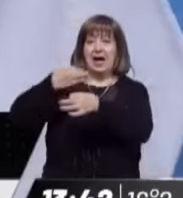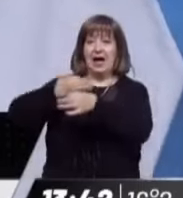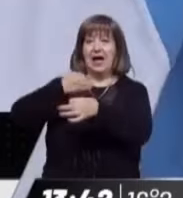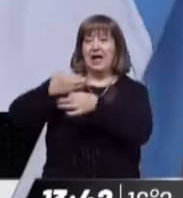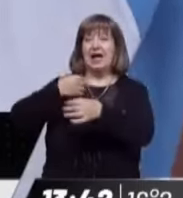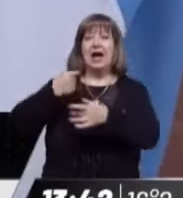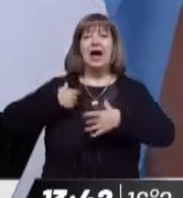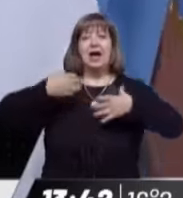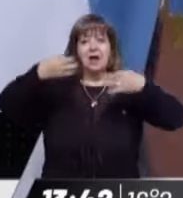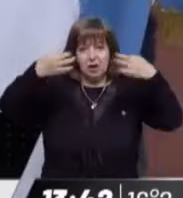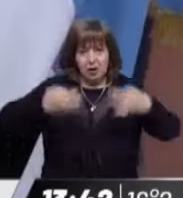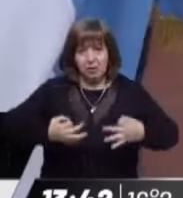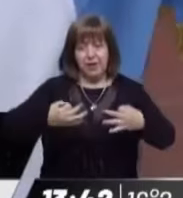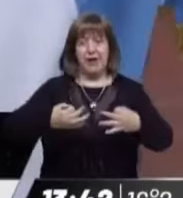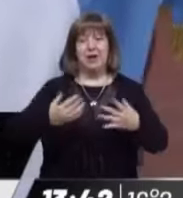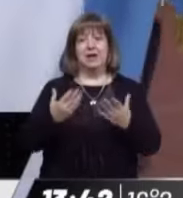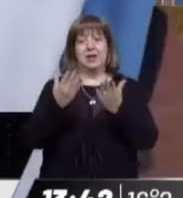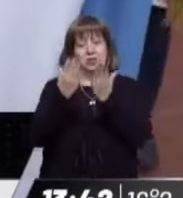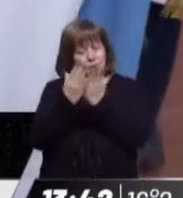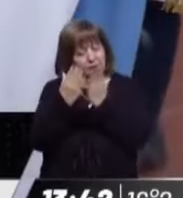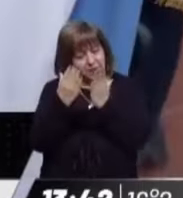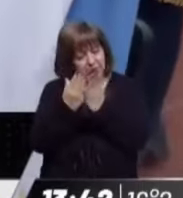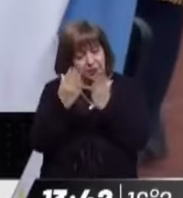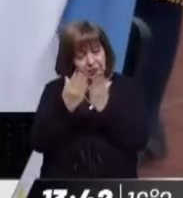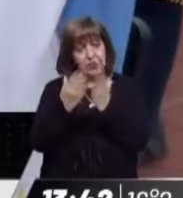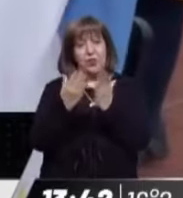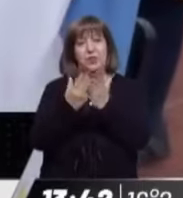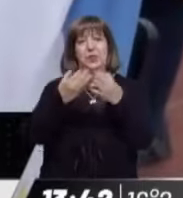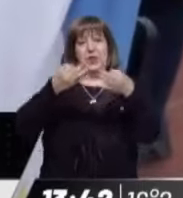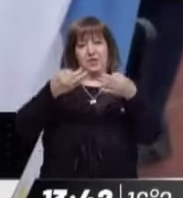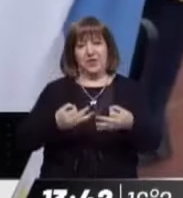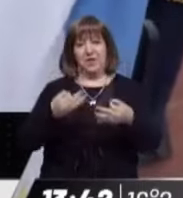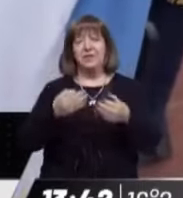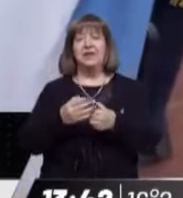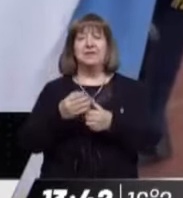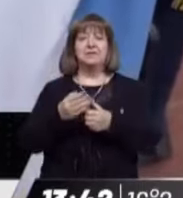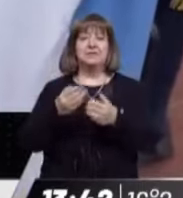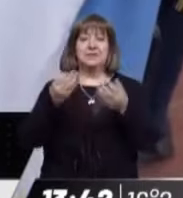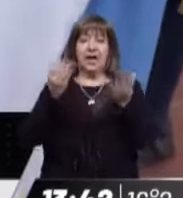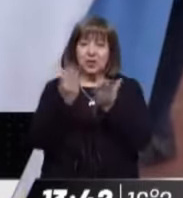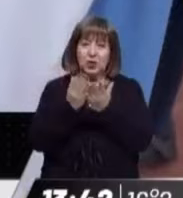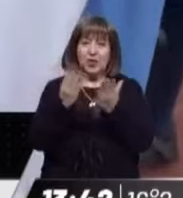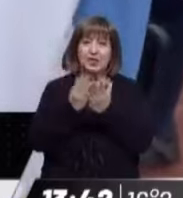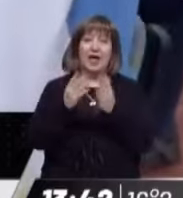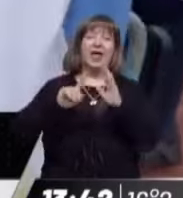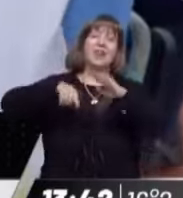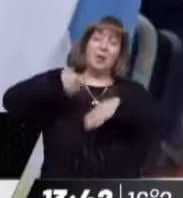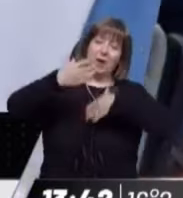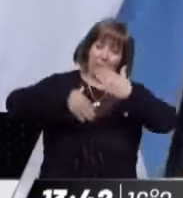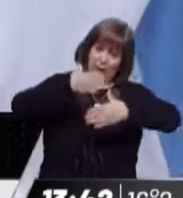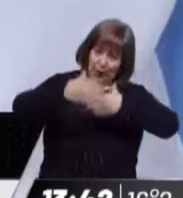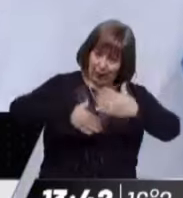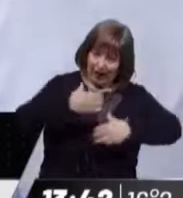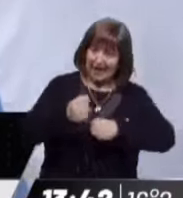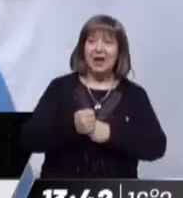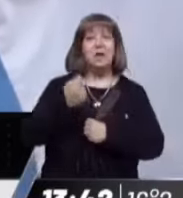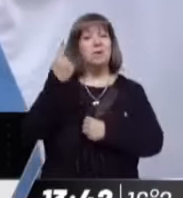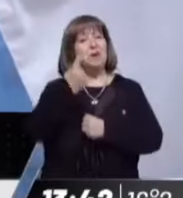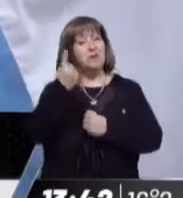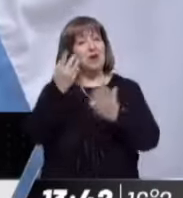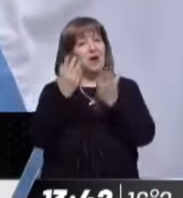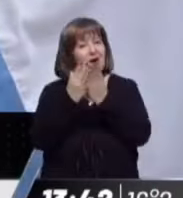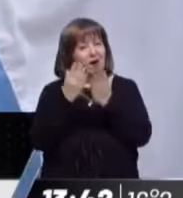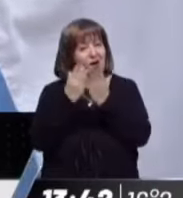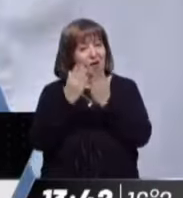al compromiso. Qué maravilla, compromiso, disciplina. Si hay que estudiar, se estudia, después se juega. Primero se estudia, después se